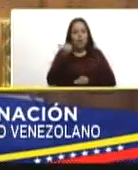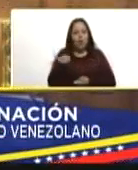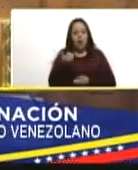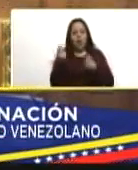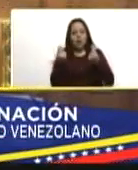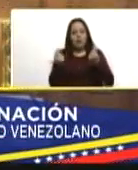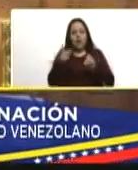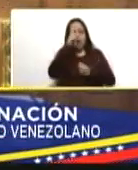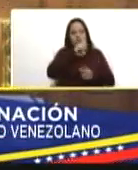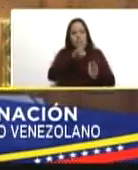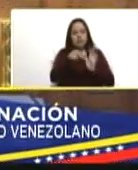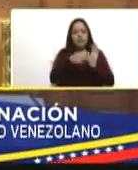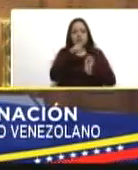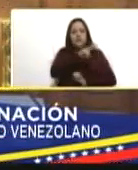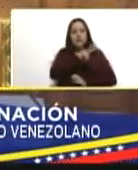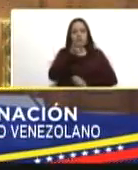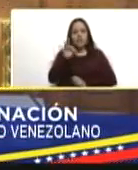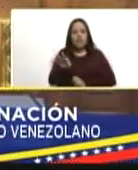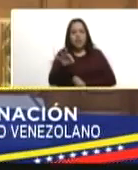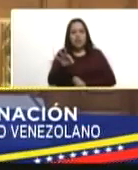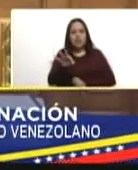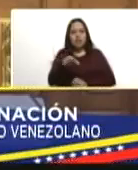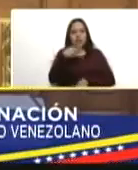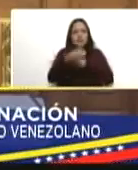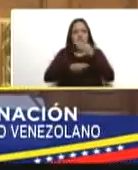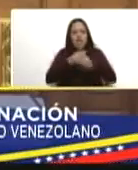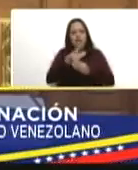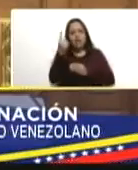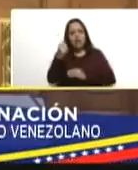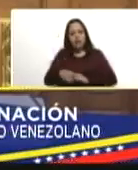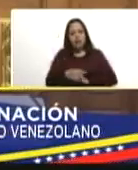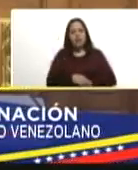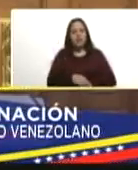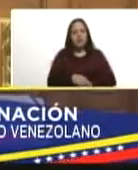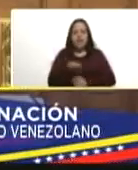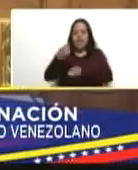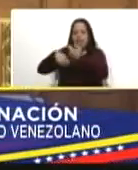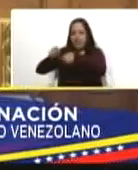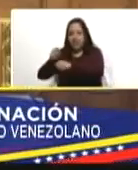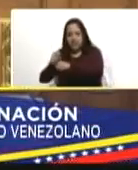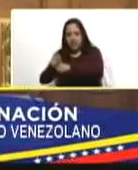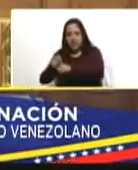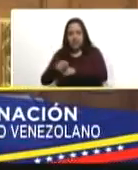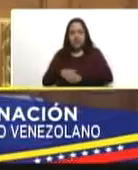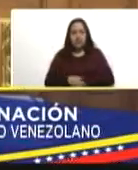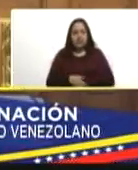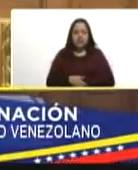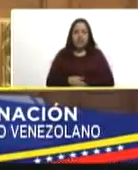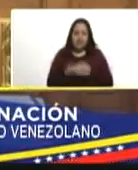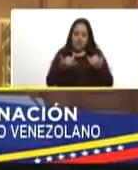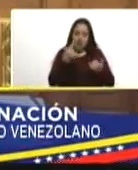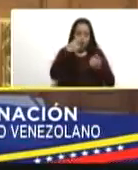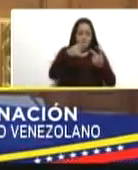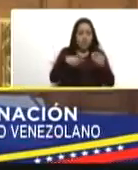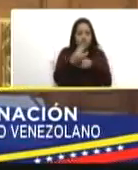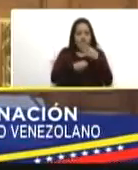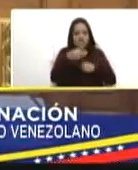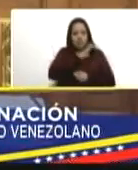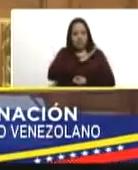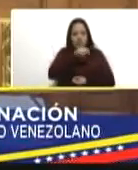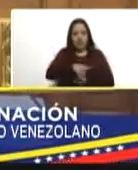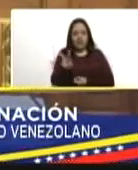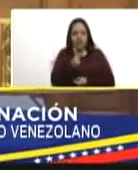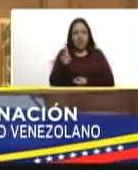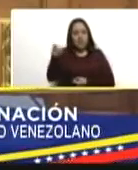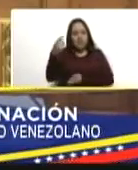2023 se sentarán también en la producción en la exportación ya de productos